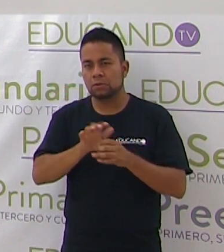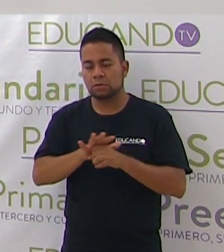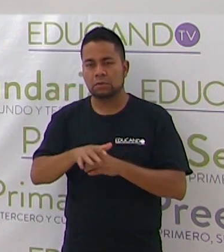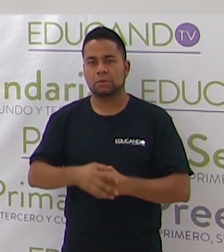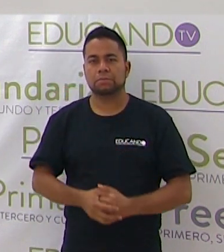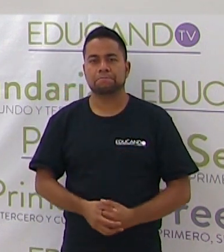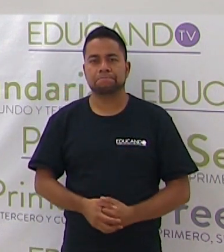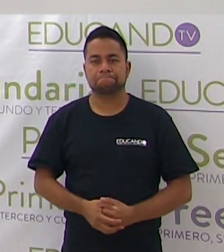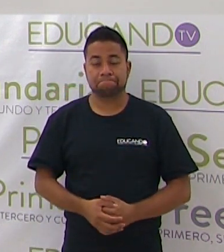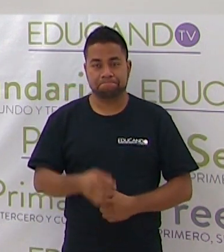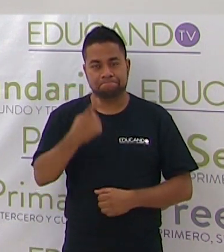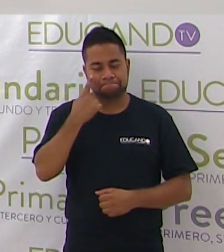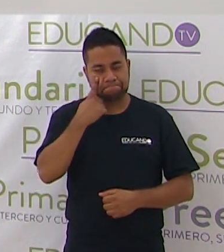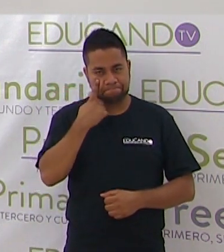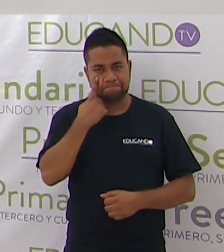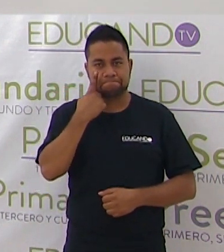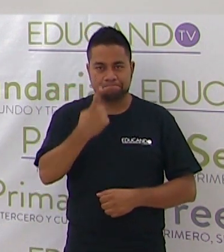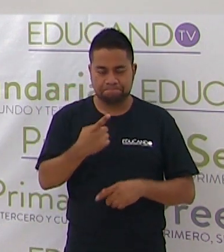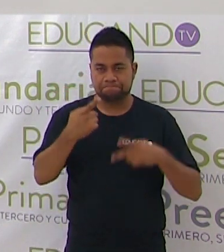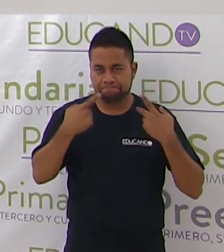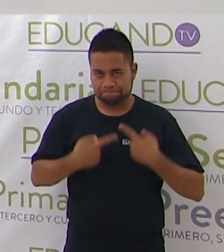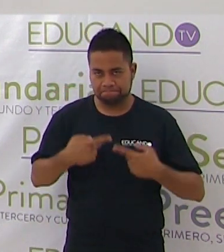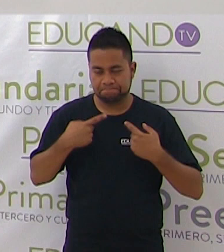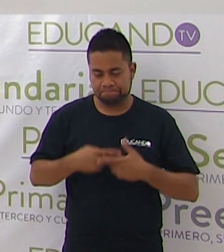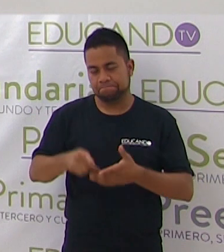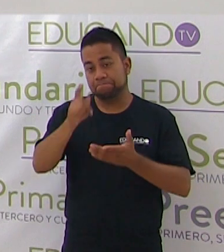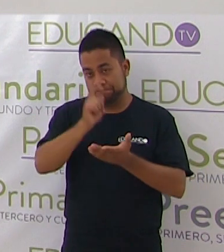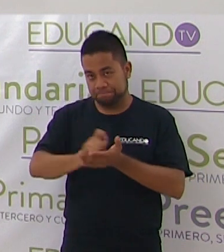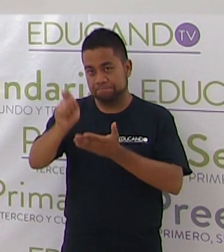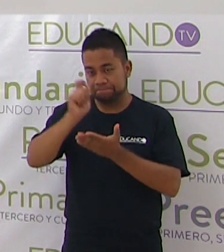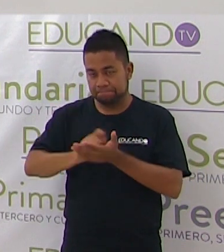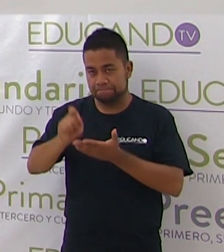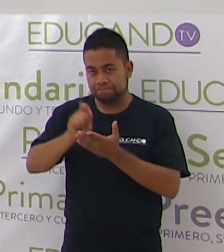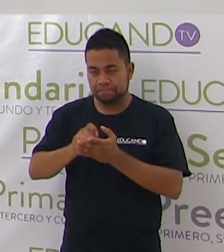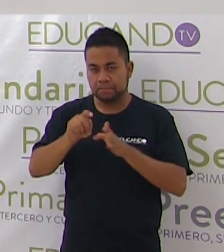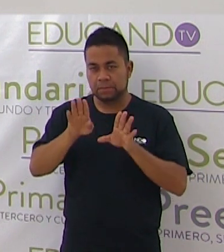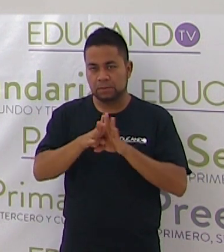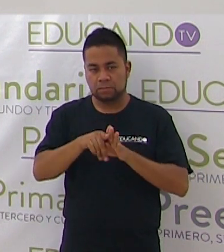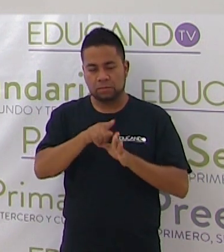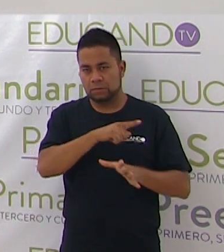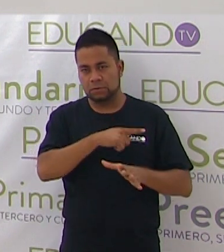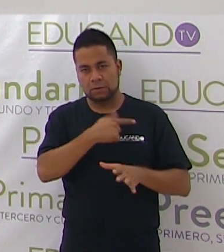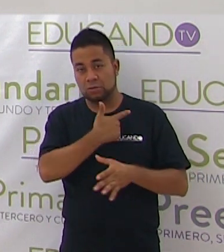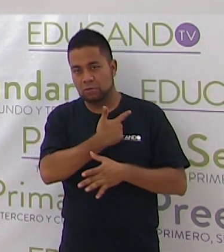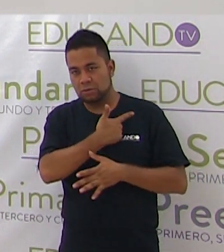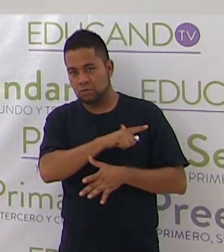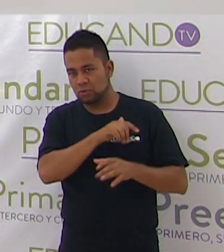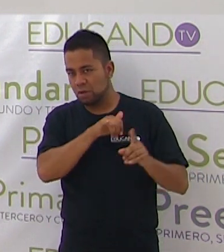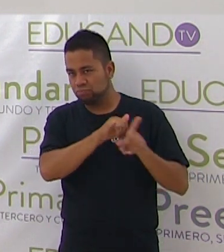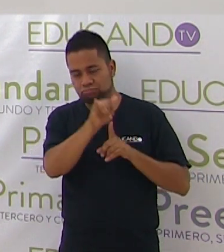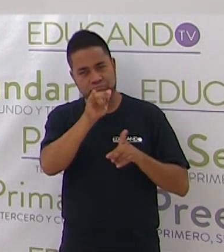la articulista está en contra del bullying.